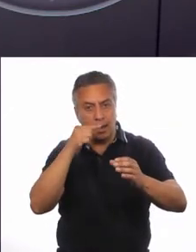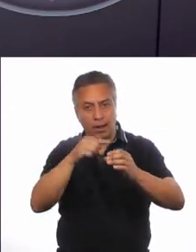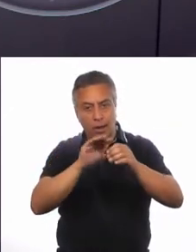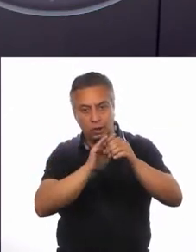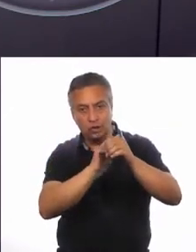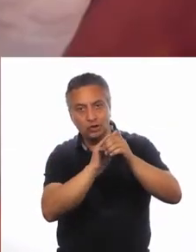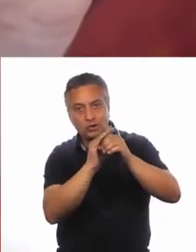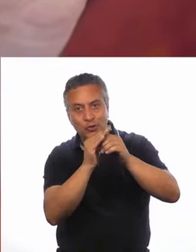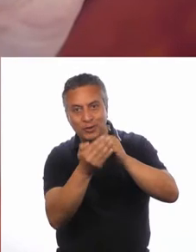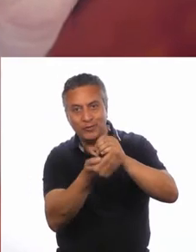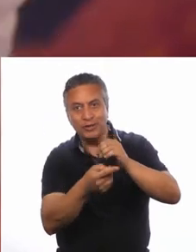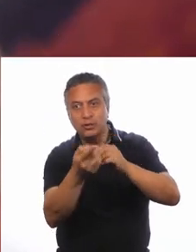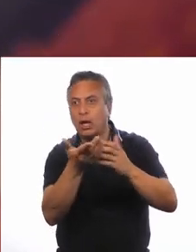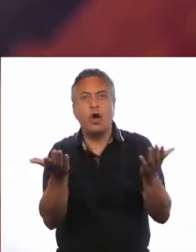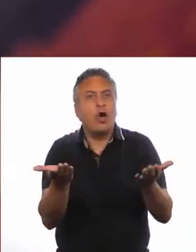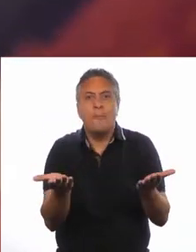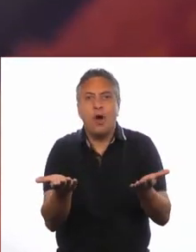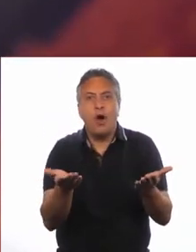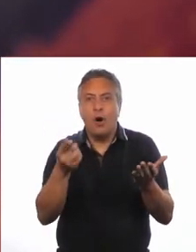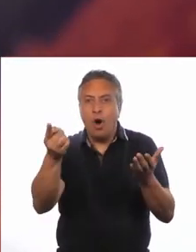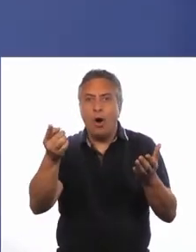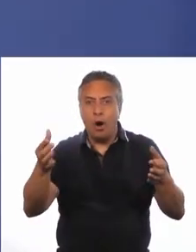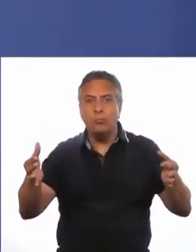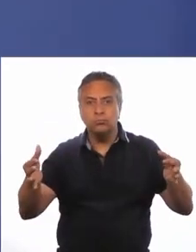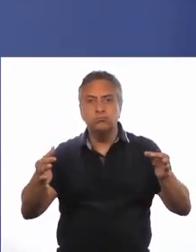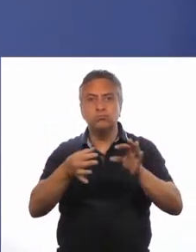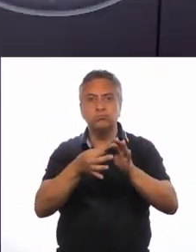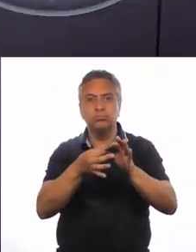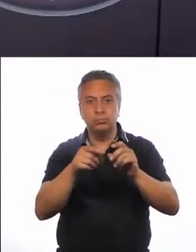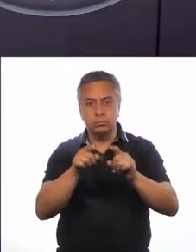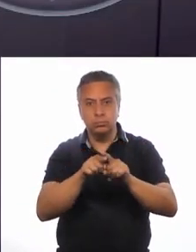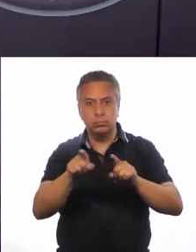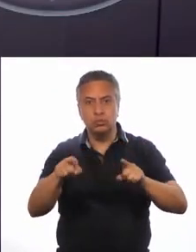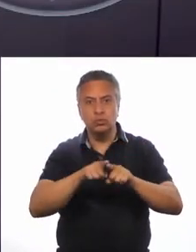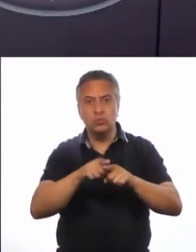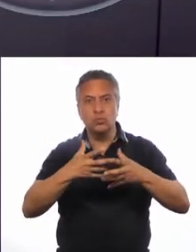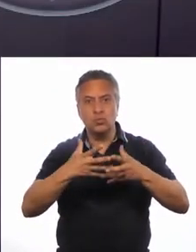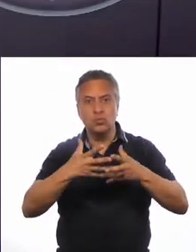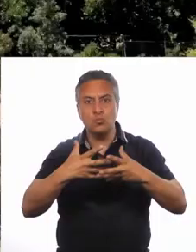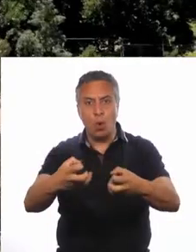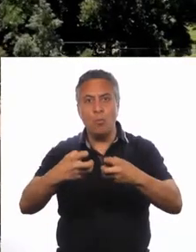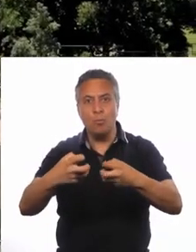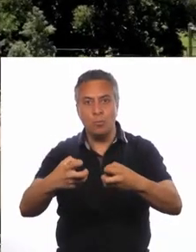cómo eso se relaciona con el magnetismo